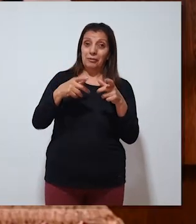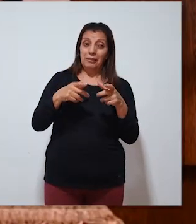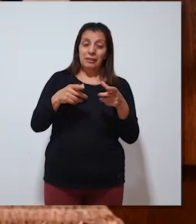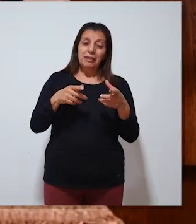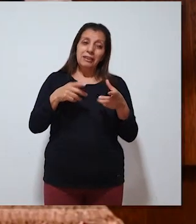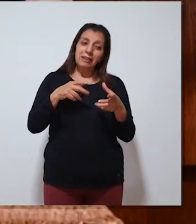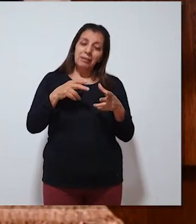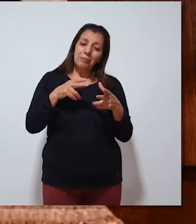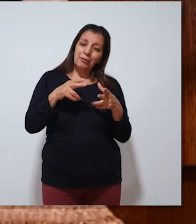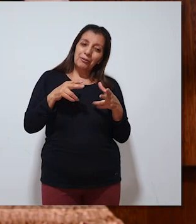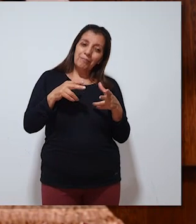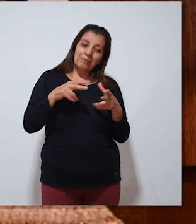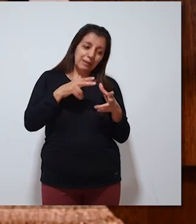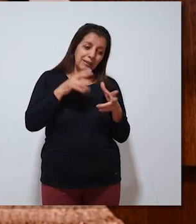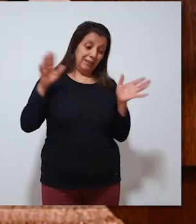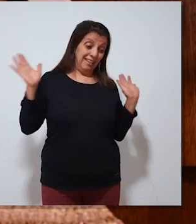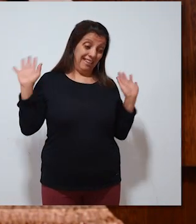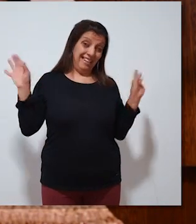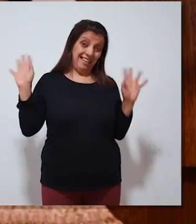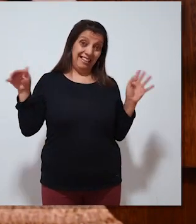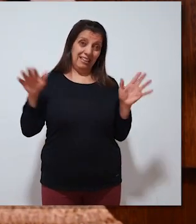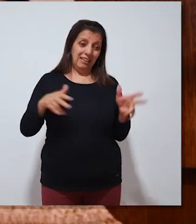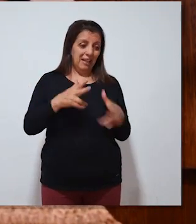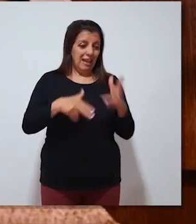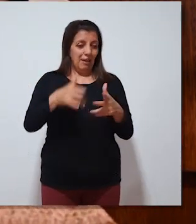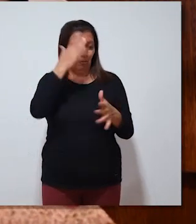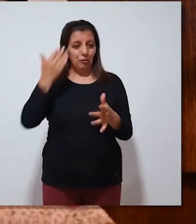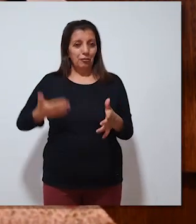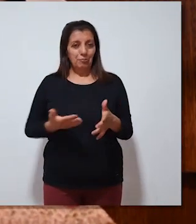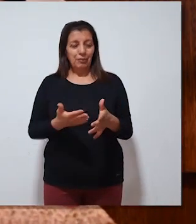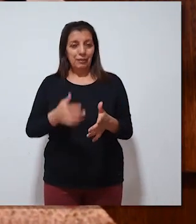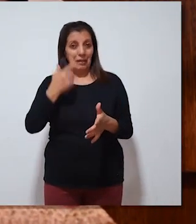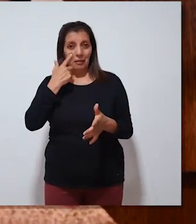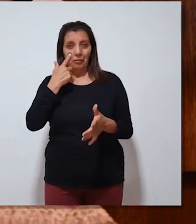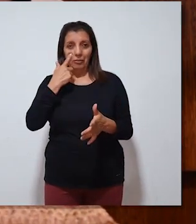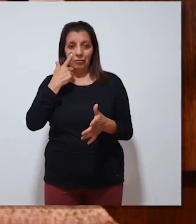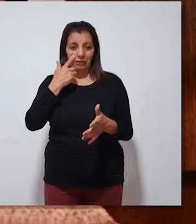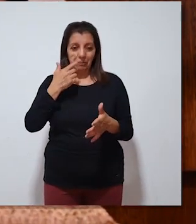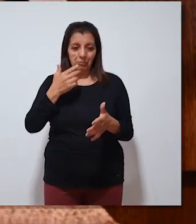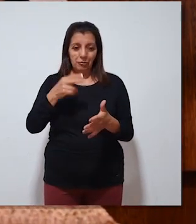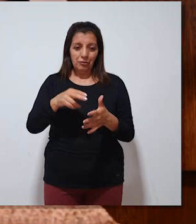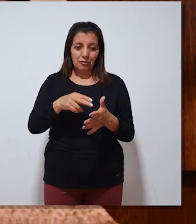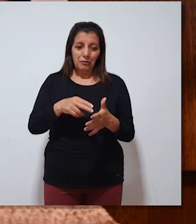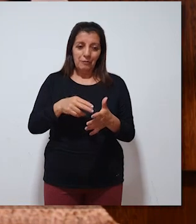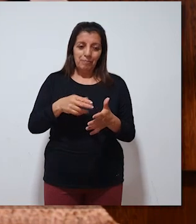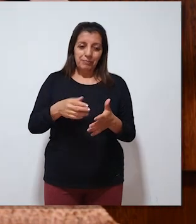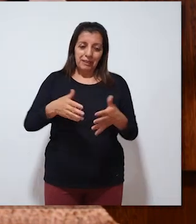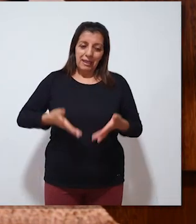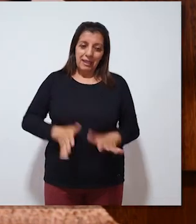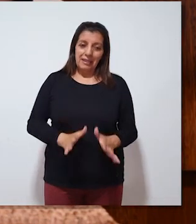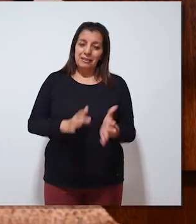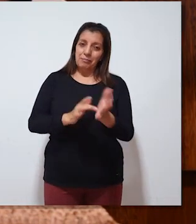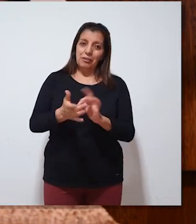hemos conocido la resurrección de tu Hijo, para que lleguemos por su pasión y cruz y con la intercesión